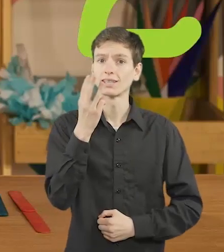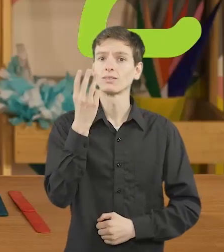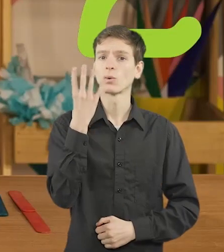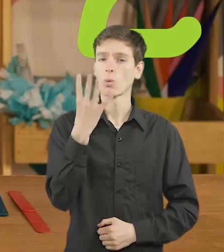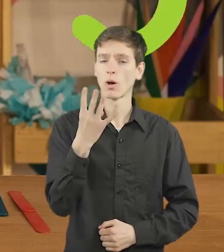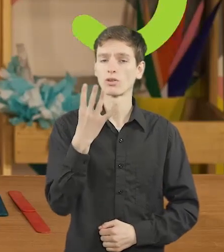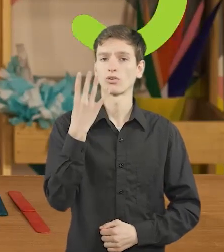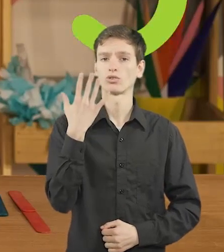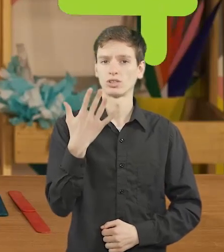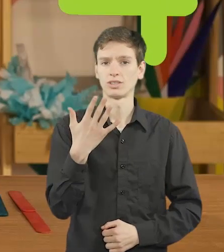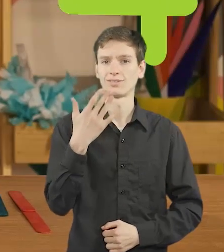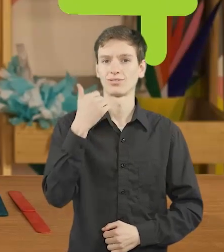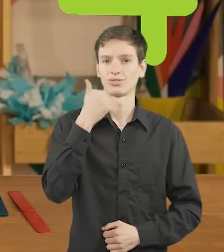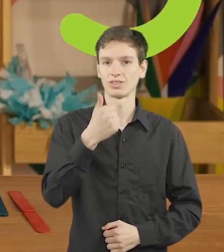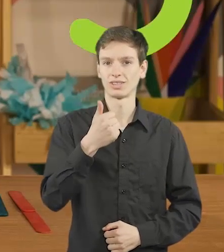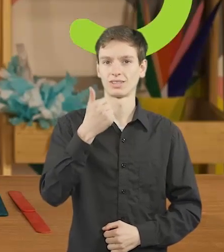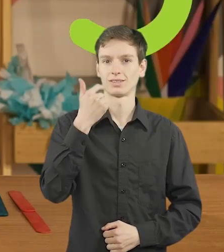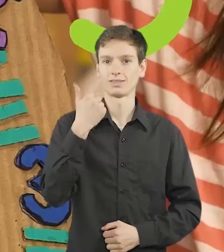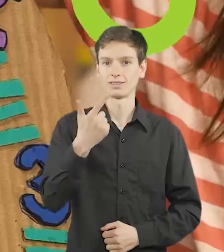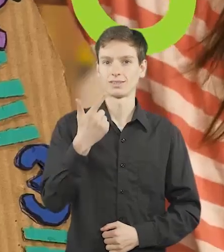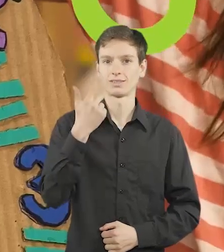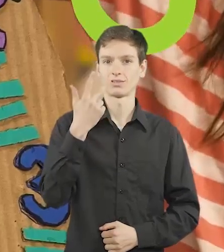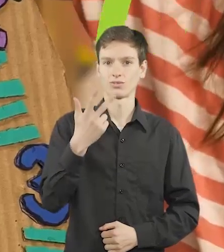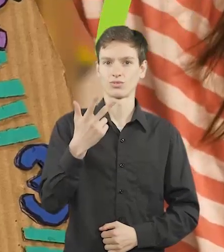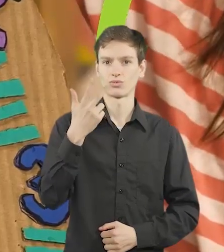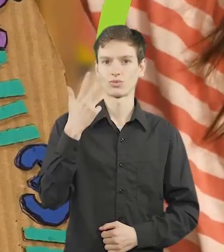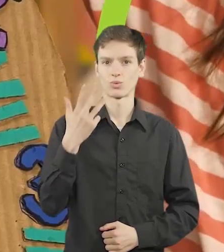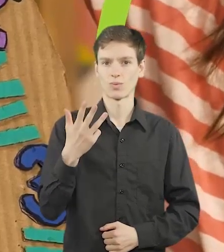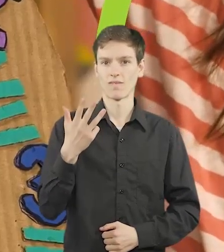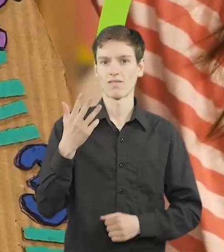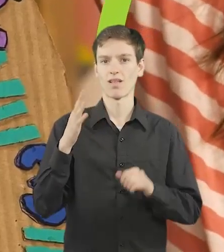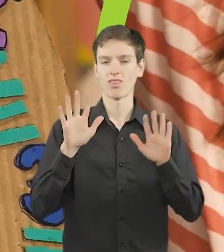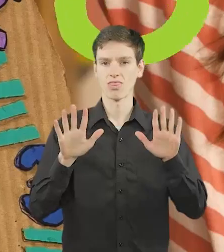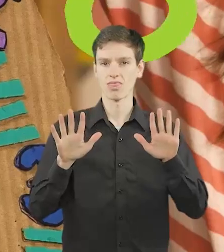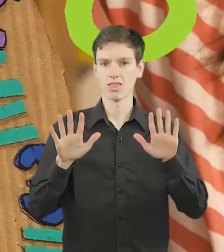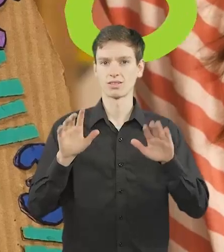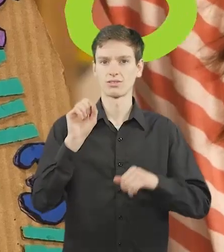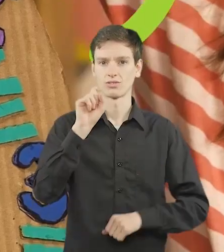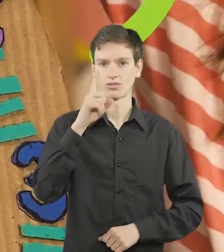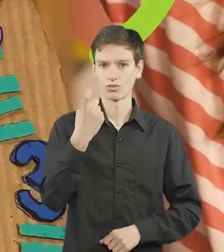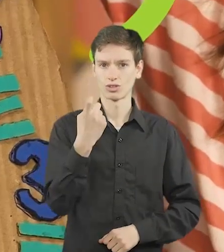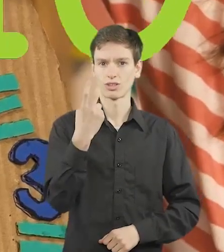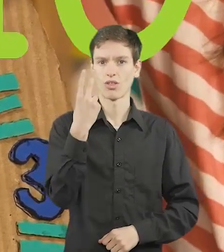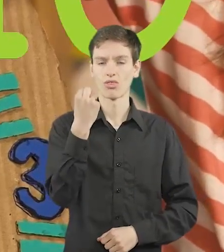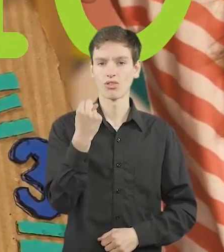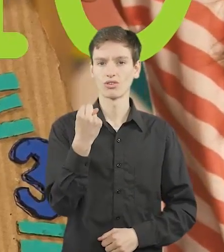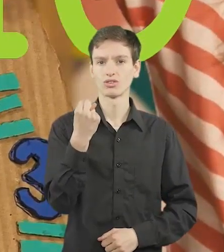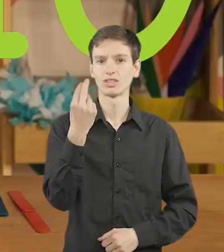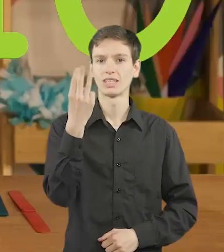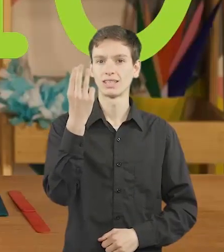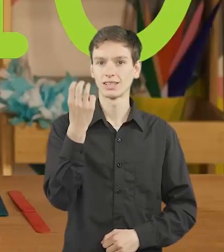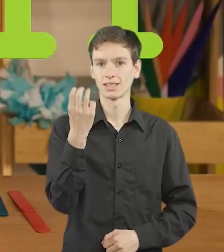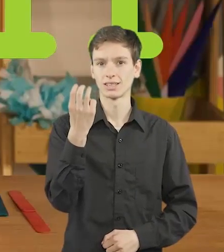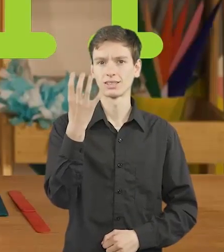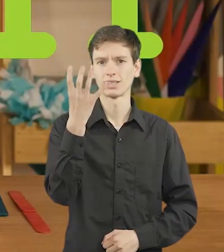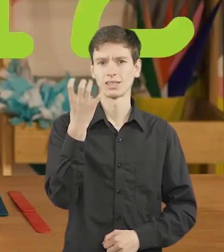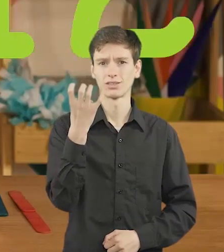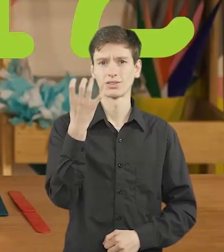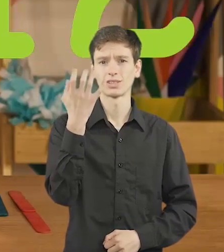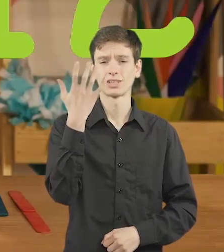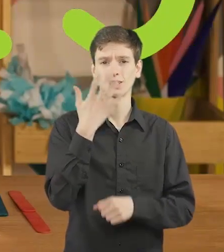dos, tres, cuatro, cinco, seis, siete, ocho, nueve, diez, once,